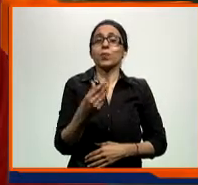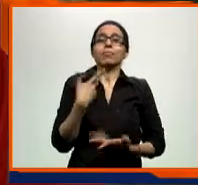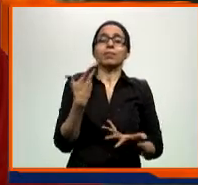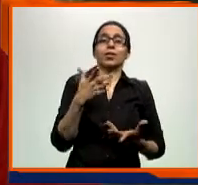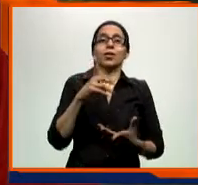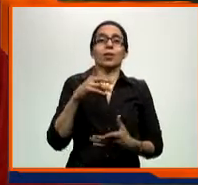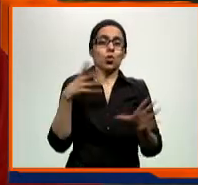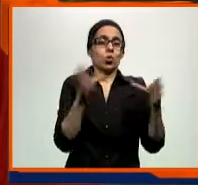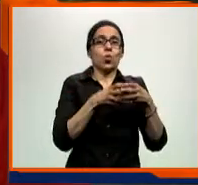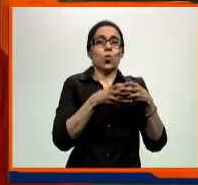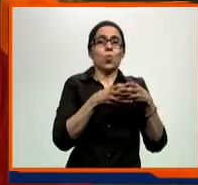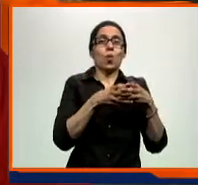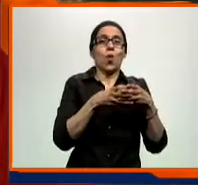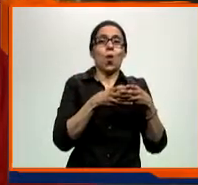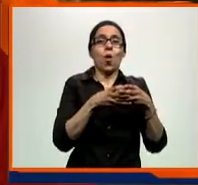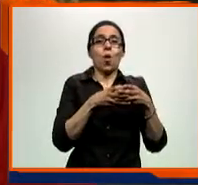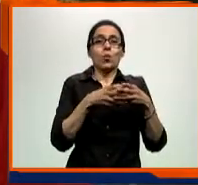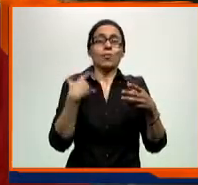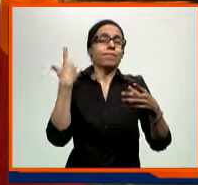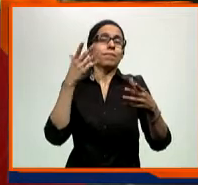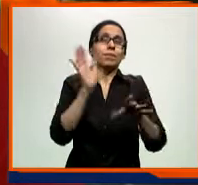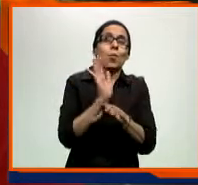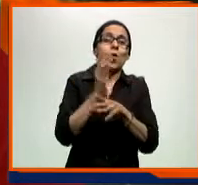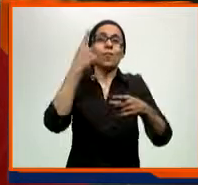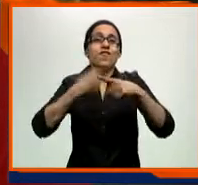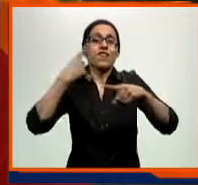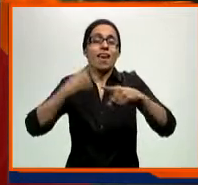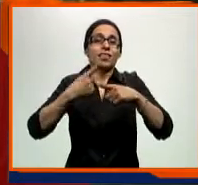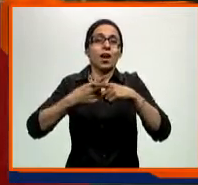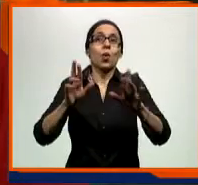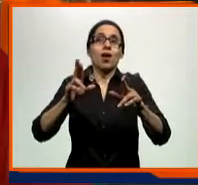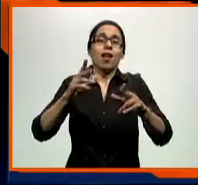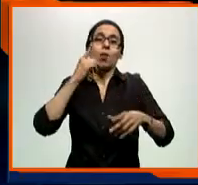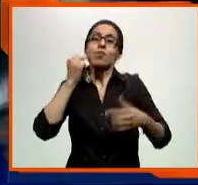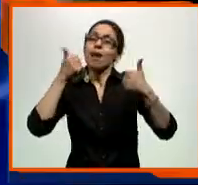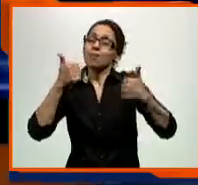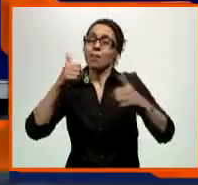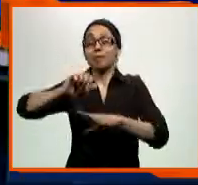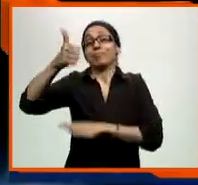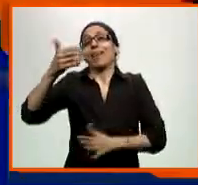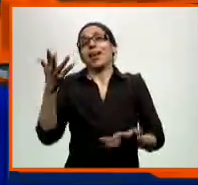espero que sea una fiesta y que bueno, ojalá nos mandemos en un gran día para poder llevarnos bien.